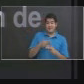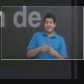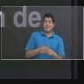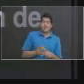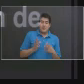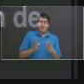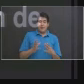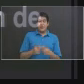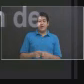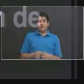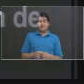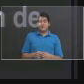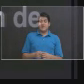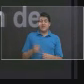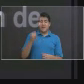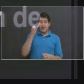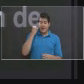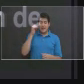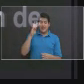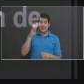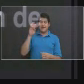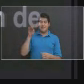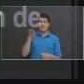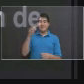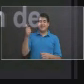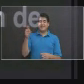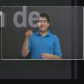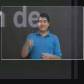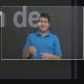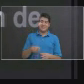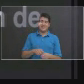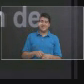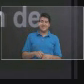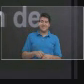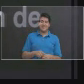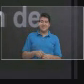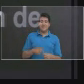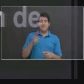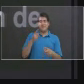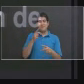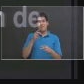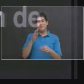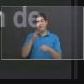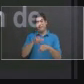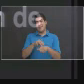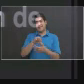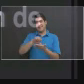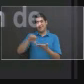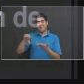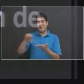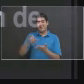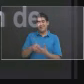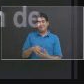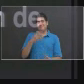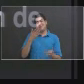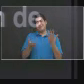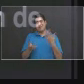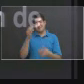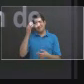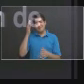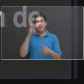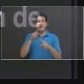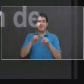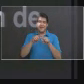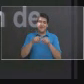Ibsán, Ibsán Enríquez. No, no suena bien, ¿verdad? Ibsán Godoy. Dale un poquito.